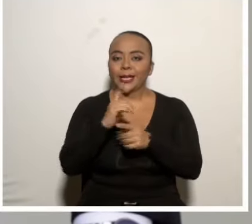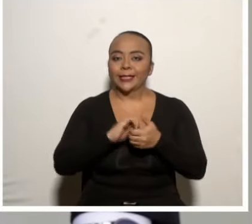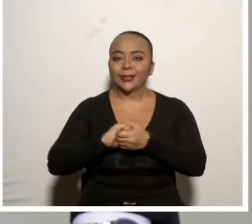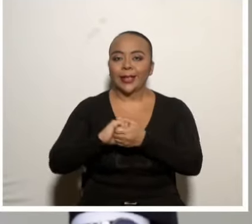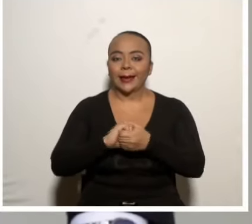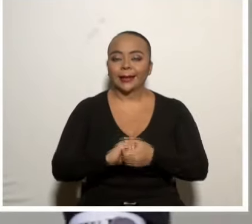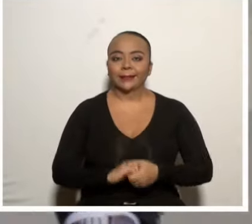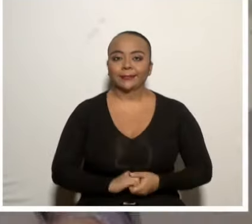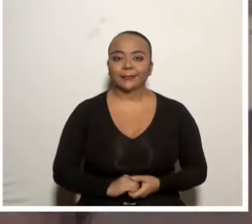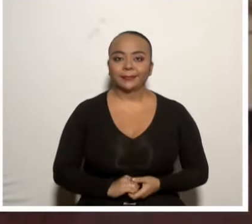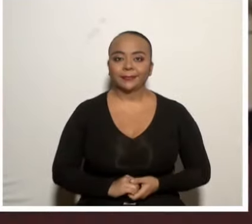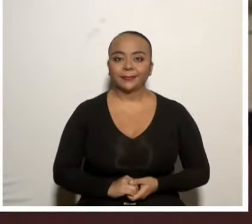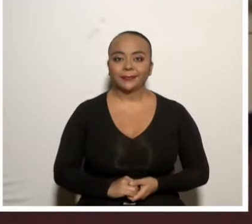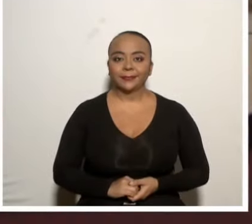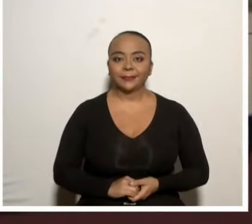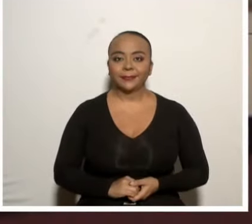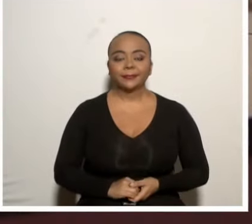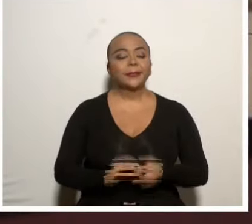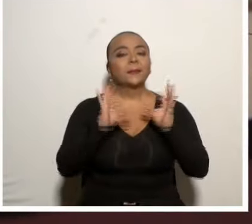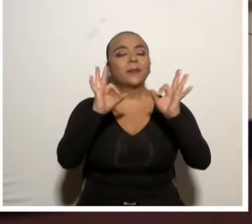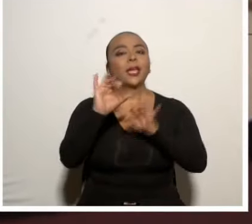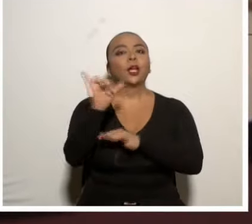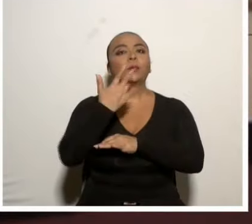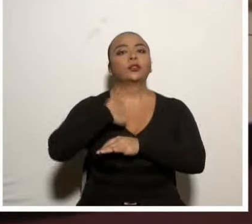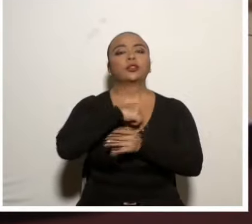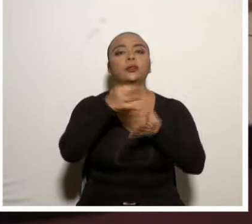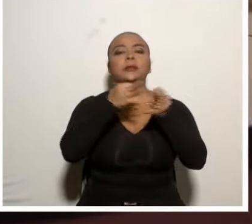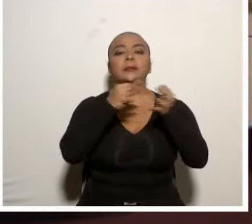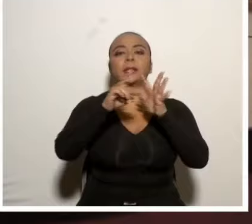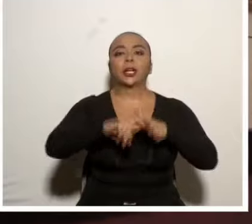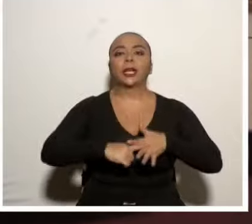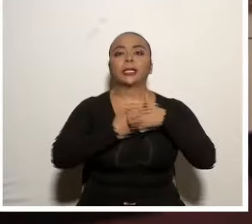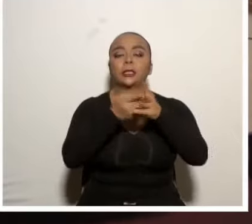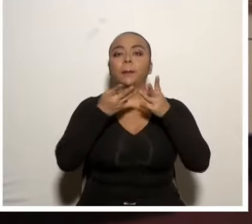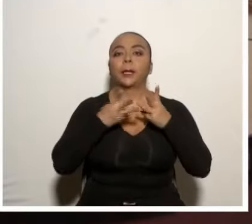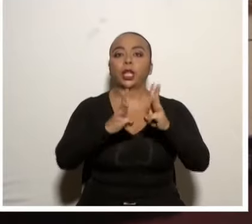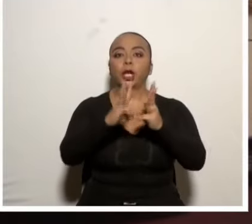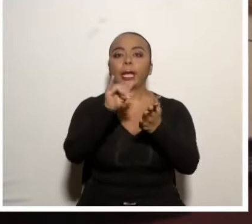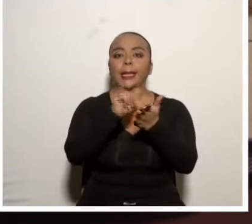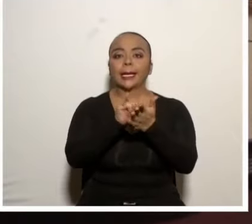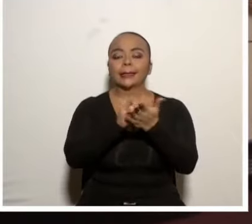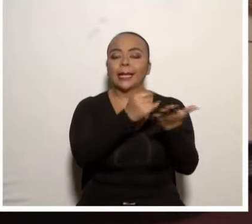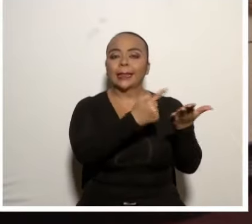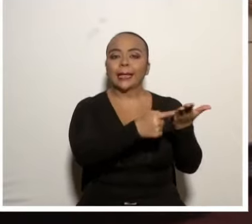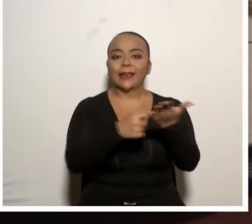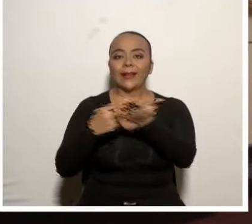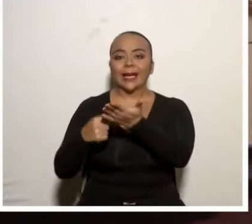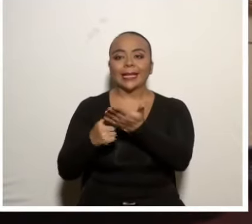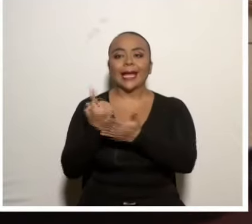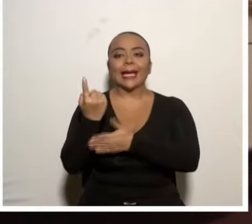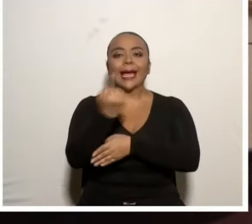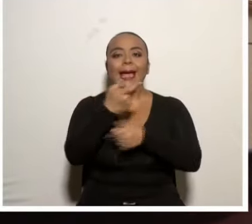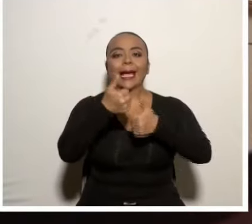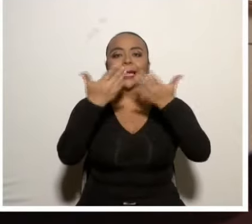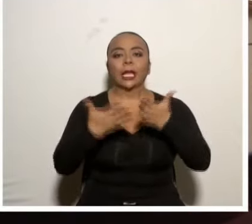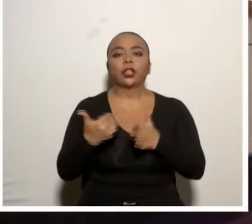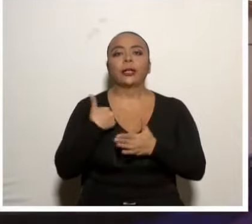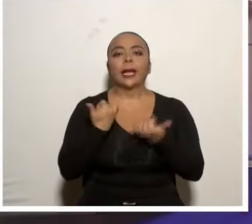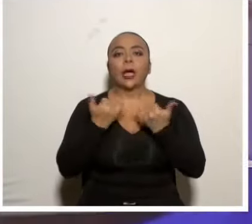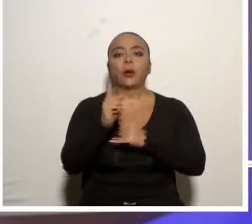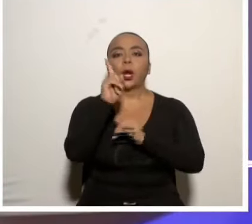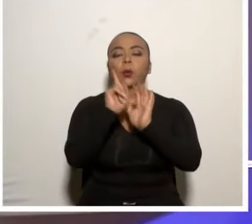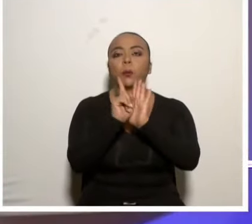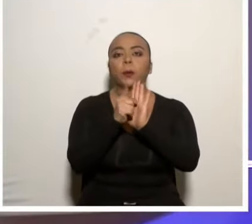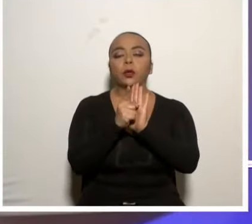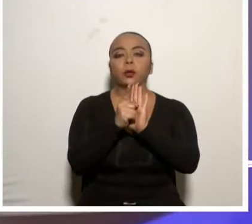Solidaria. Bien, como hemos explicado al inicio en la metodología de este debate, cada persona candidata tendrá ahora